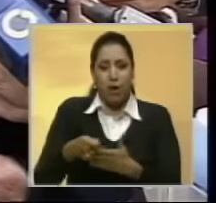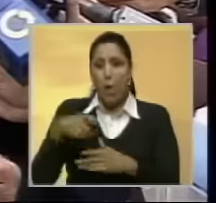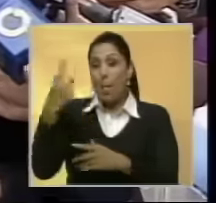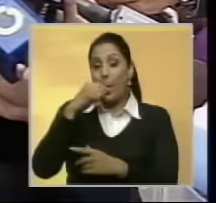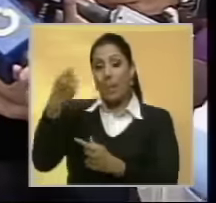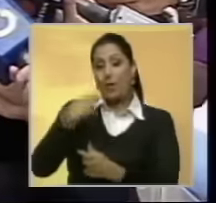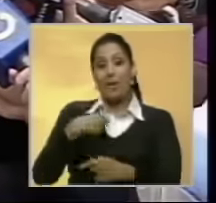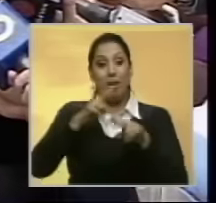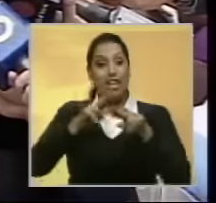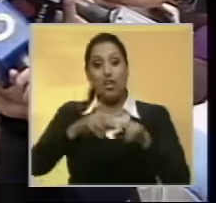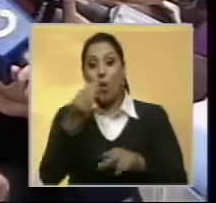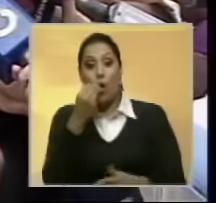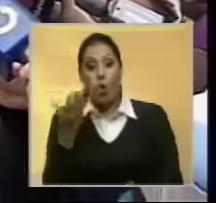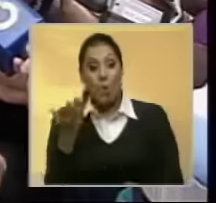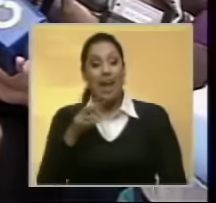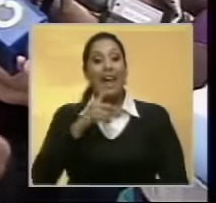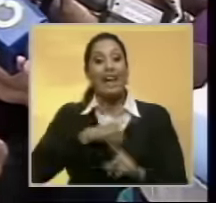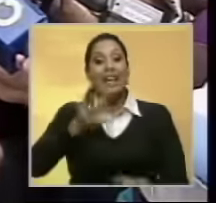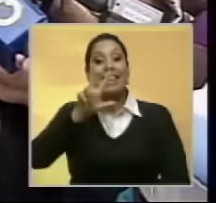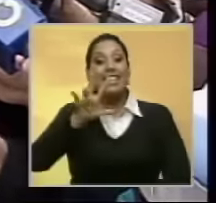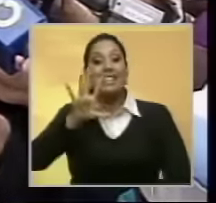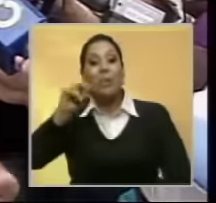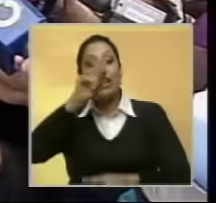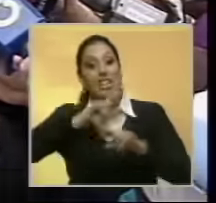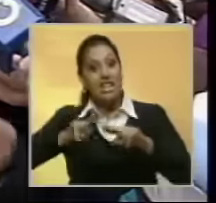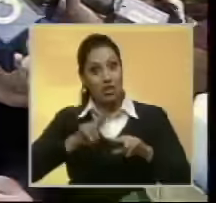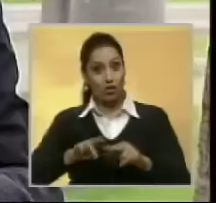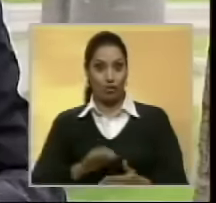niños coman. 350 niños.